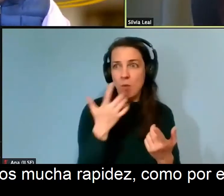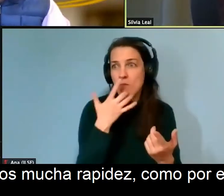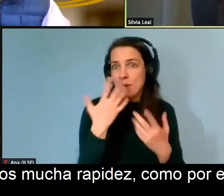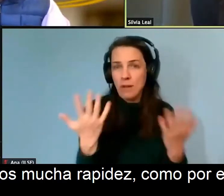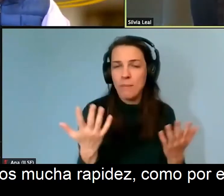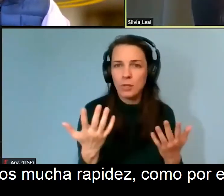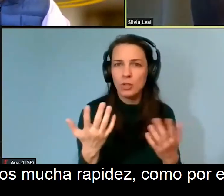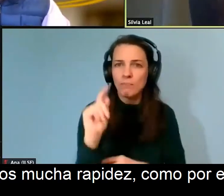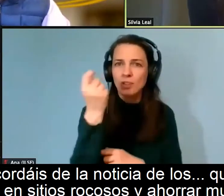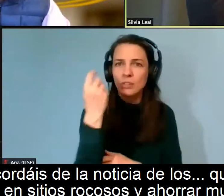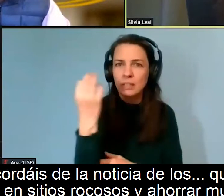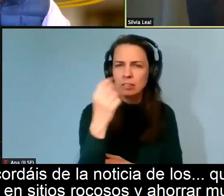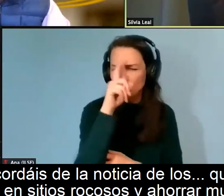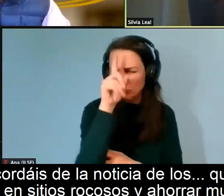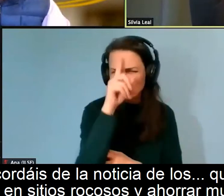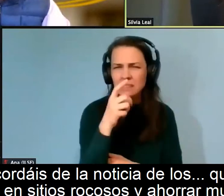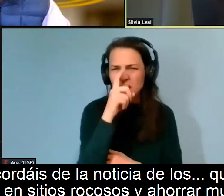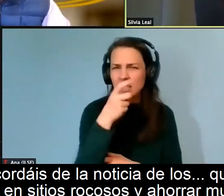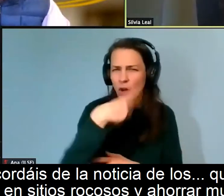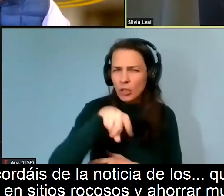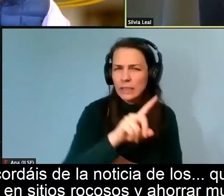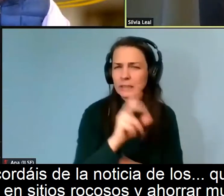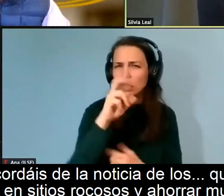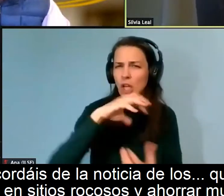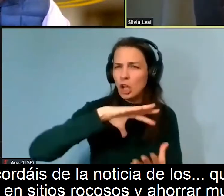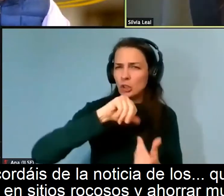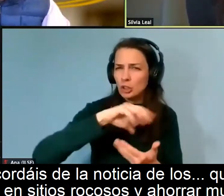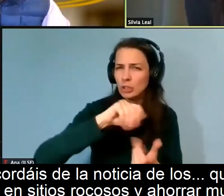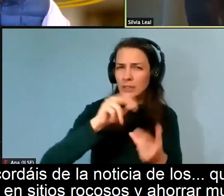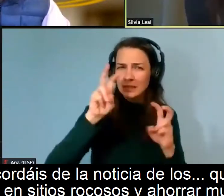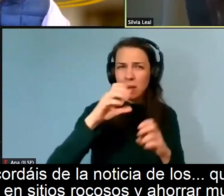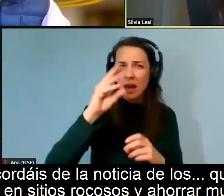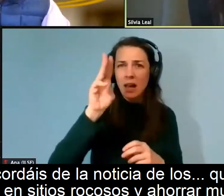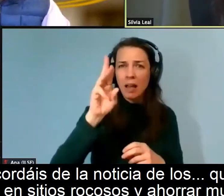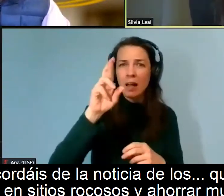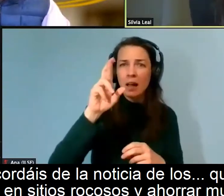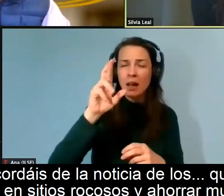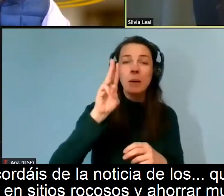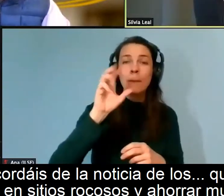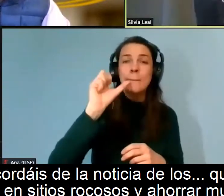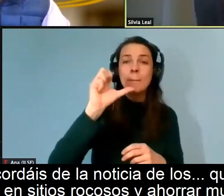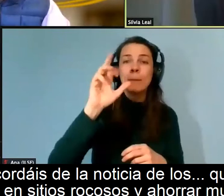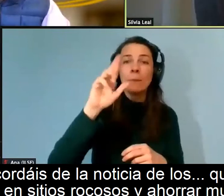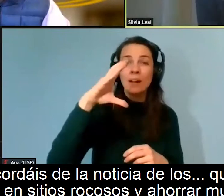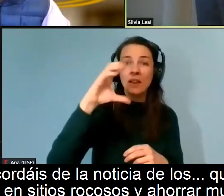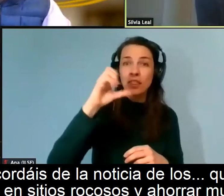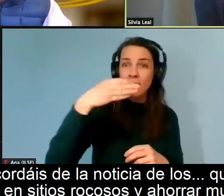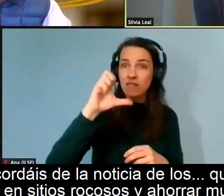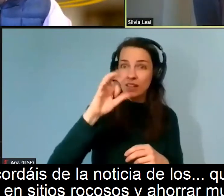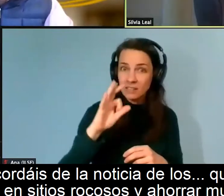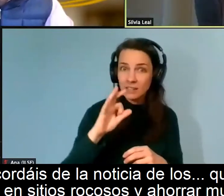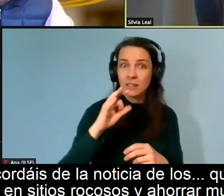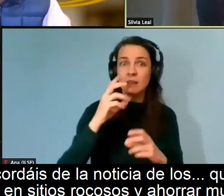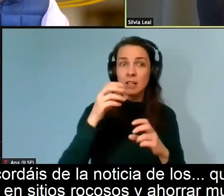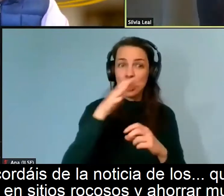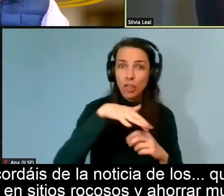se consiguió, no sé si recordáis la noticia de los percebes, que empezaron a subirlo en sitios rocosos así y empezaron a ahorrar